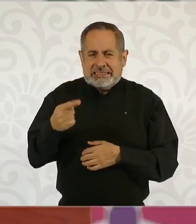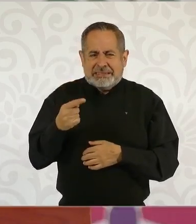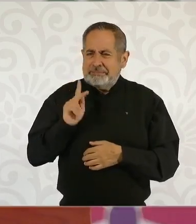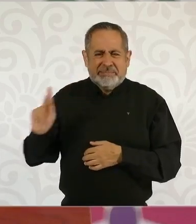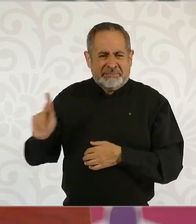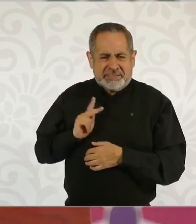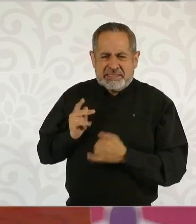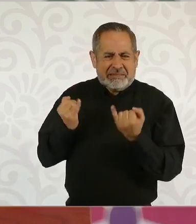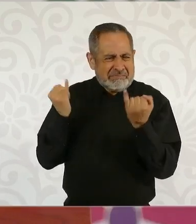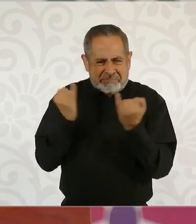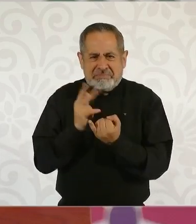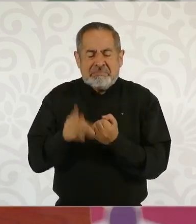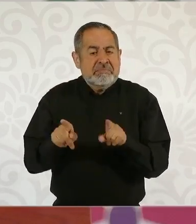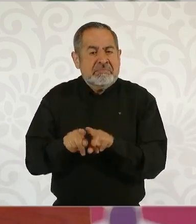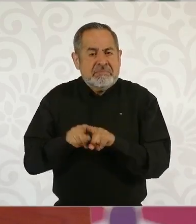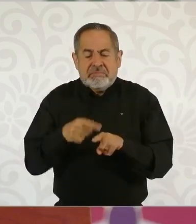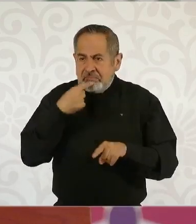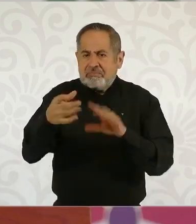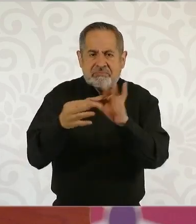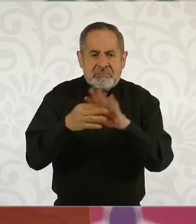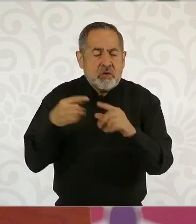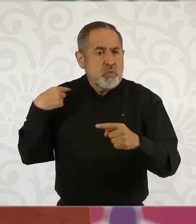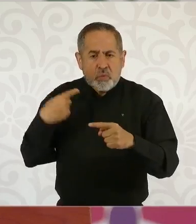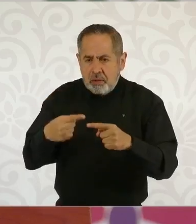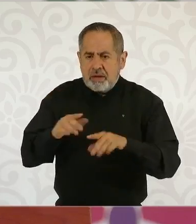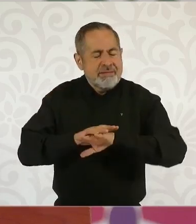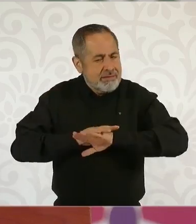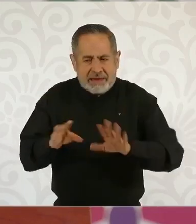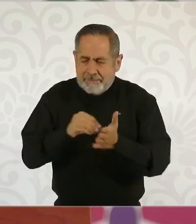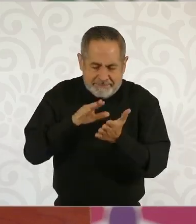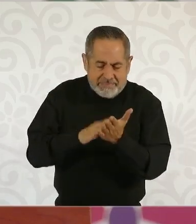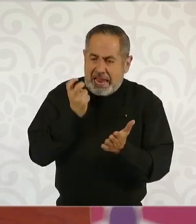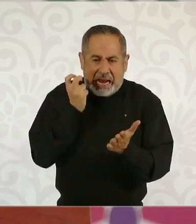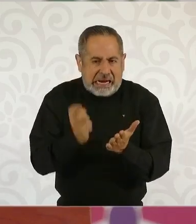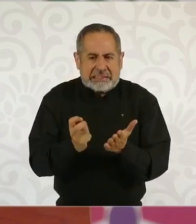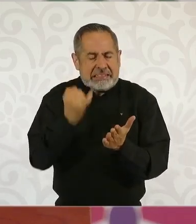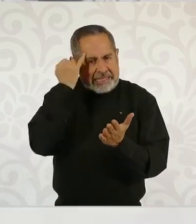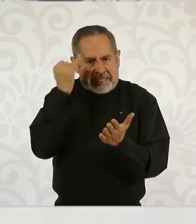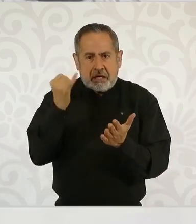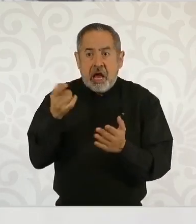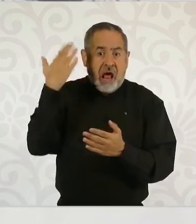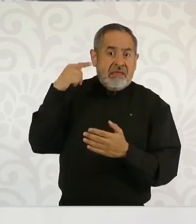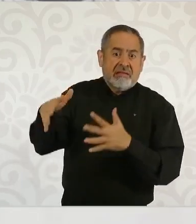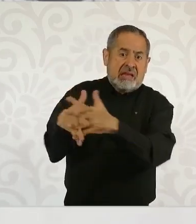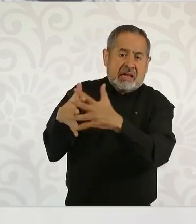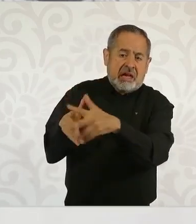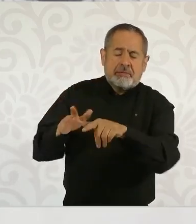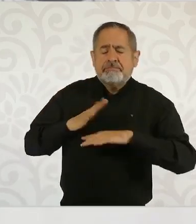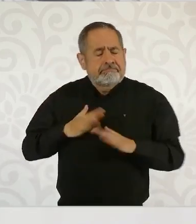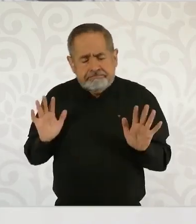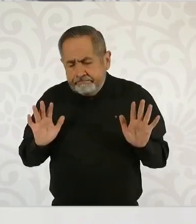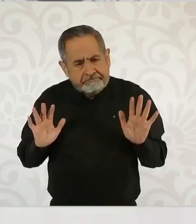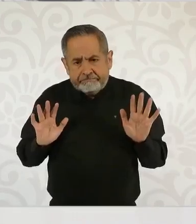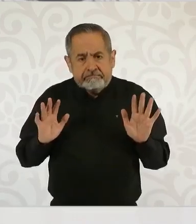parecido a lo que estamos diciendo ahora. Y desde entonces ya estaba esta situación. Entonces nosotros nos